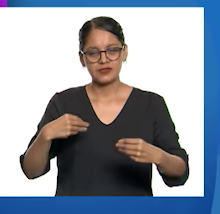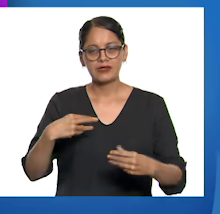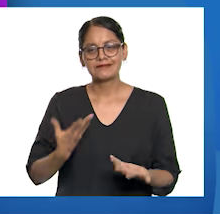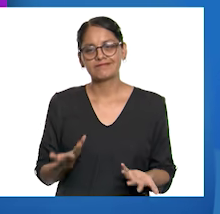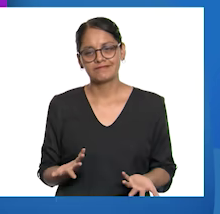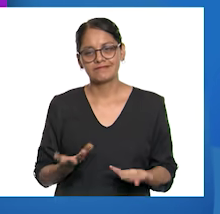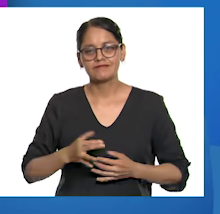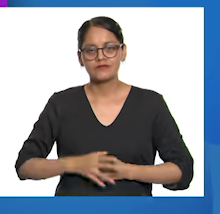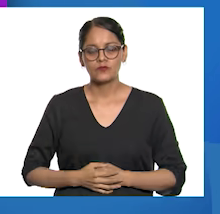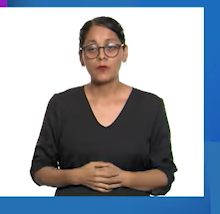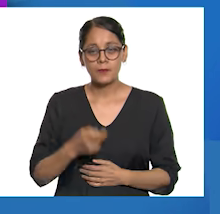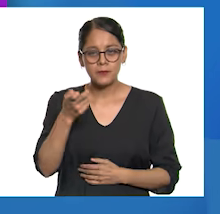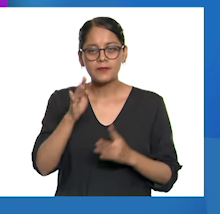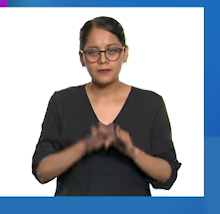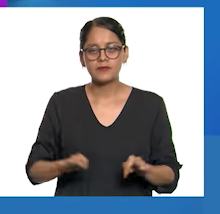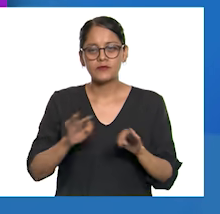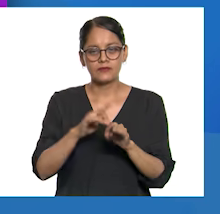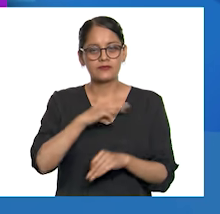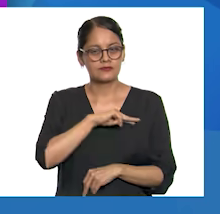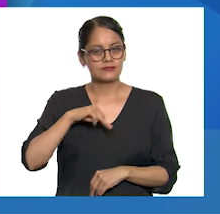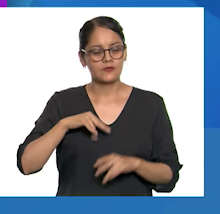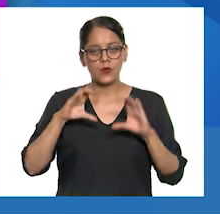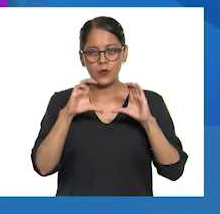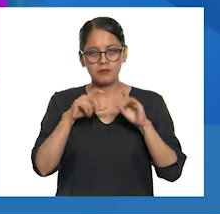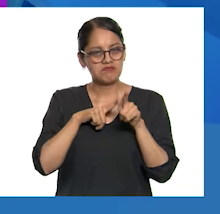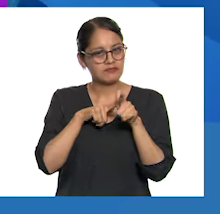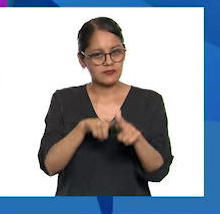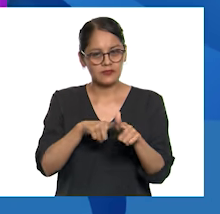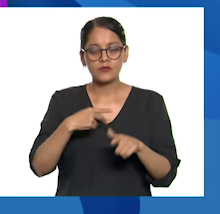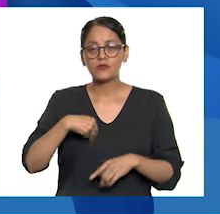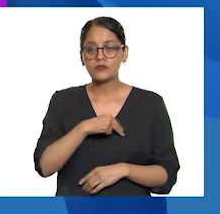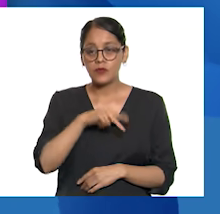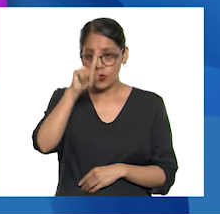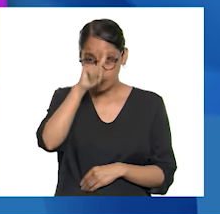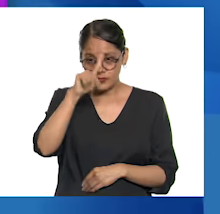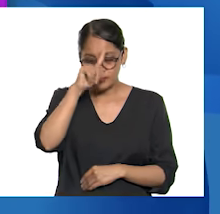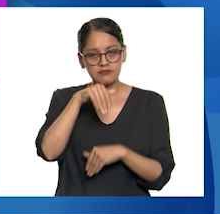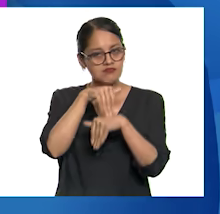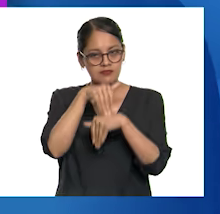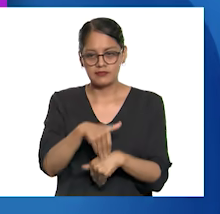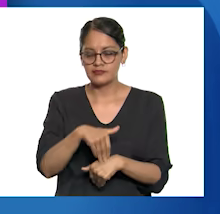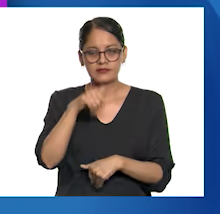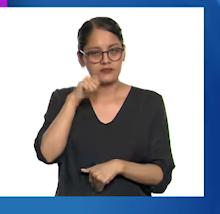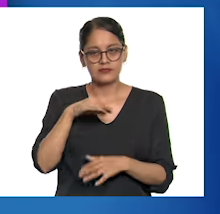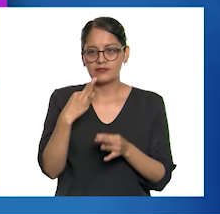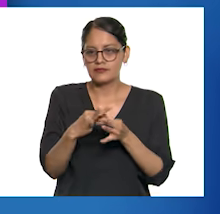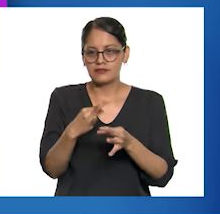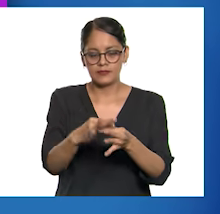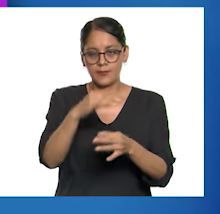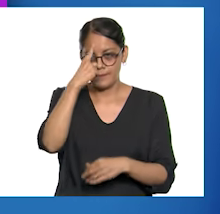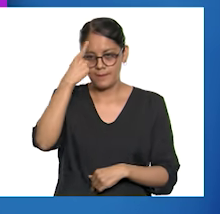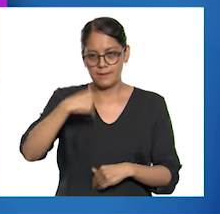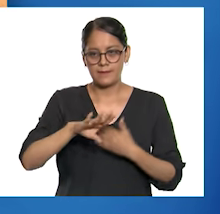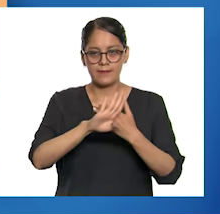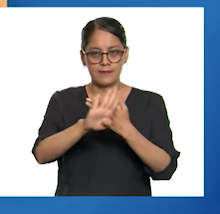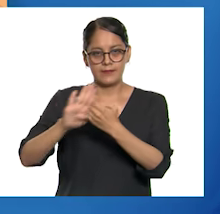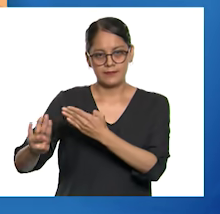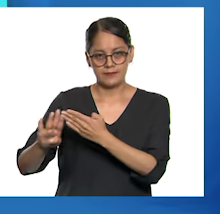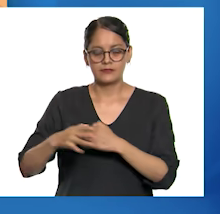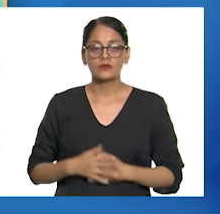las personas. Por eso hay que continuar cuidándonos siguiendo las buenas prácticas que ya todos conocemos para evitar contagiarnos.